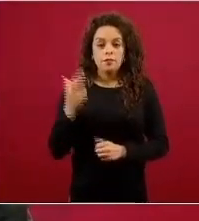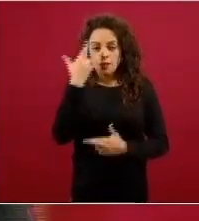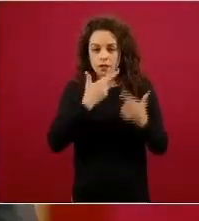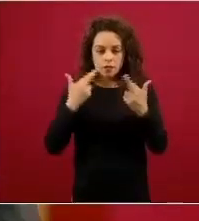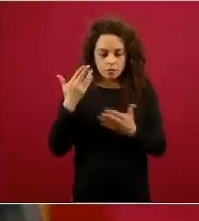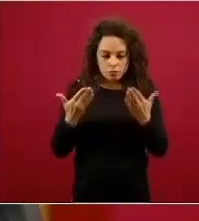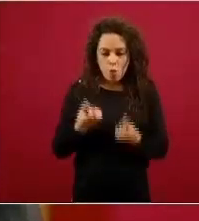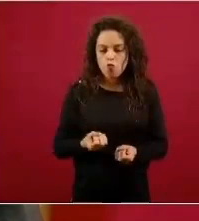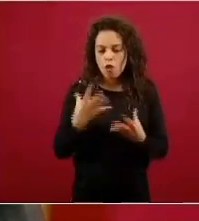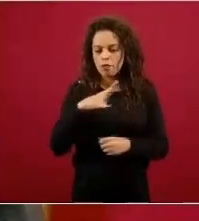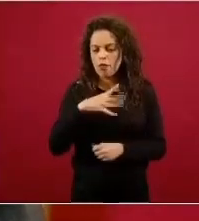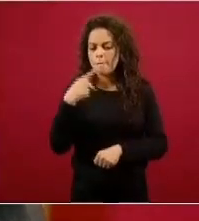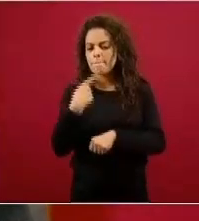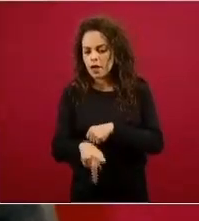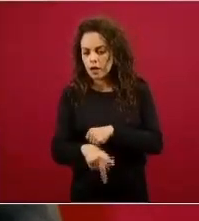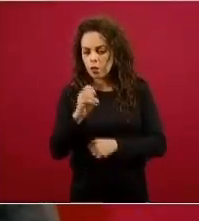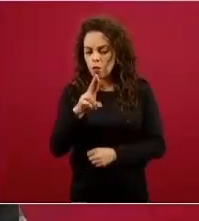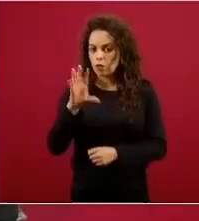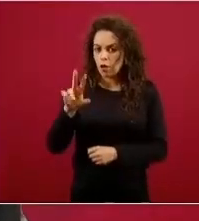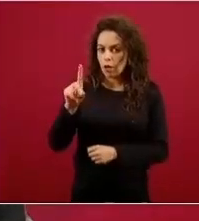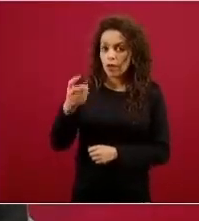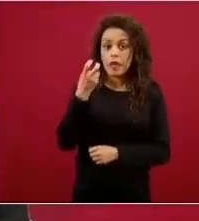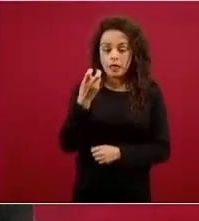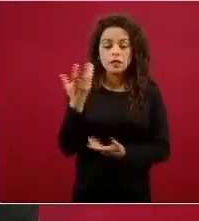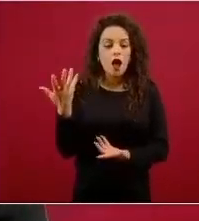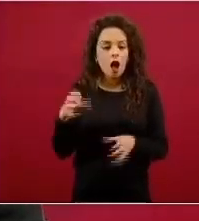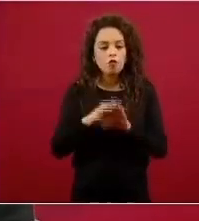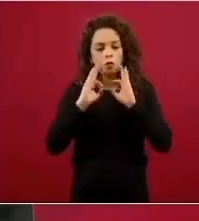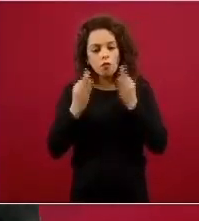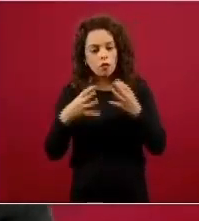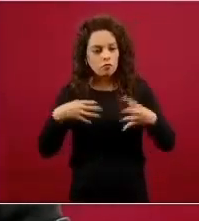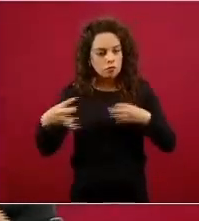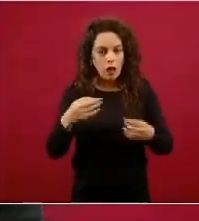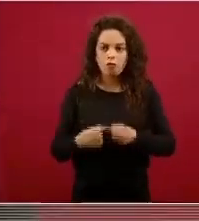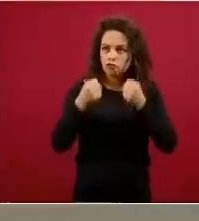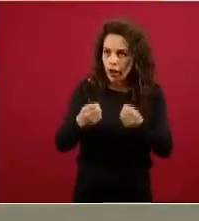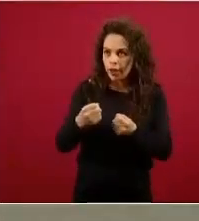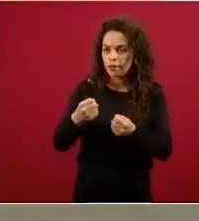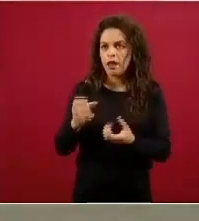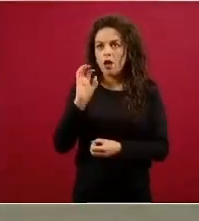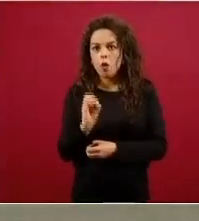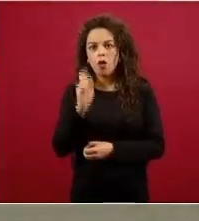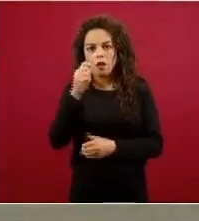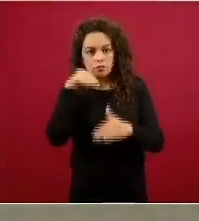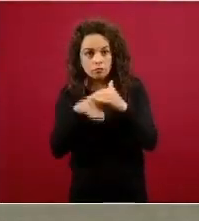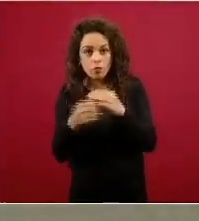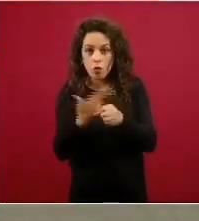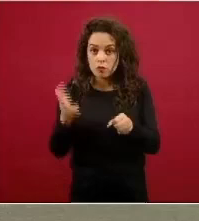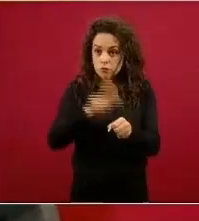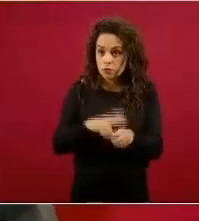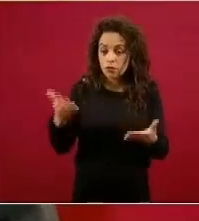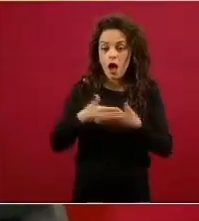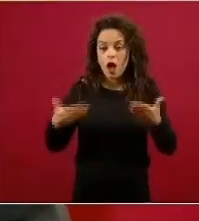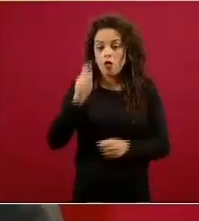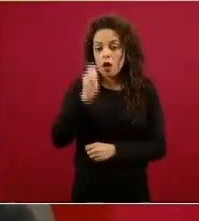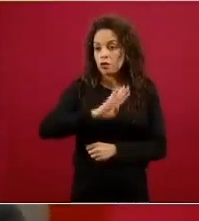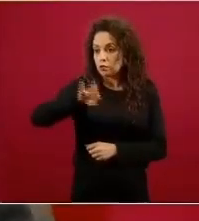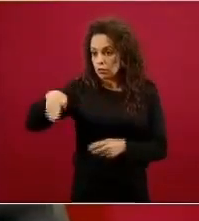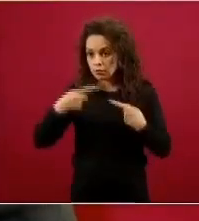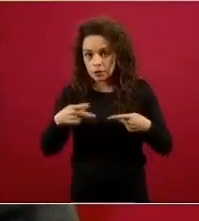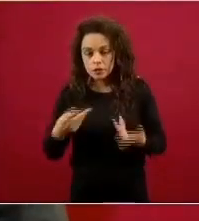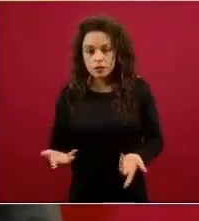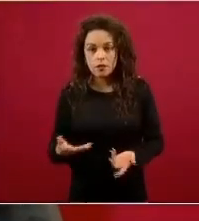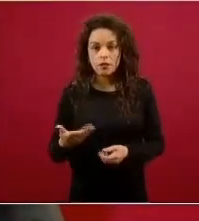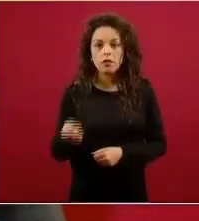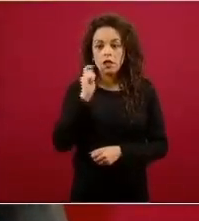estimación del riesgo COVID. Se consideran los parámetros de la transmisión de la enfermedad, de la intensidad epidémica, la ocupación hospitalaria, de la capacidad residual, ahora también de la mortalidad, las trayectorias,